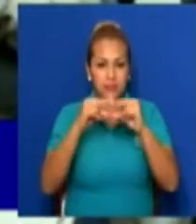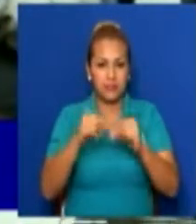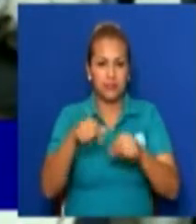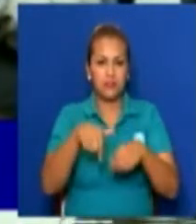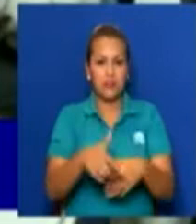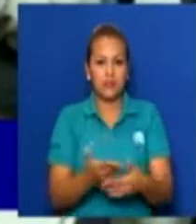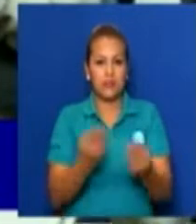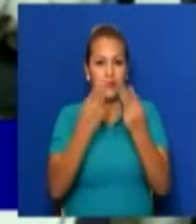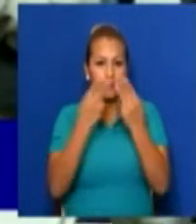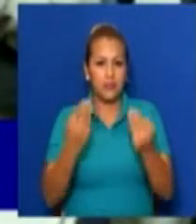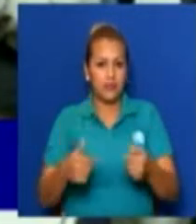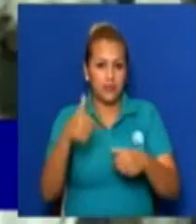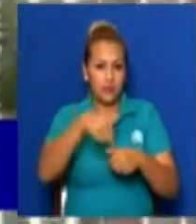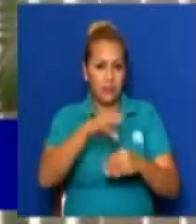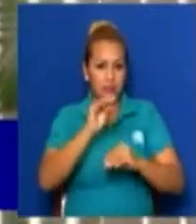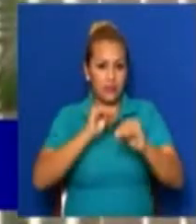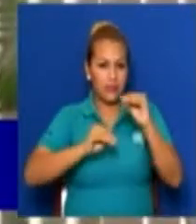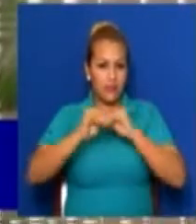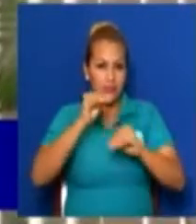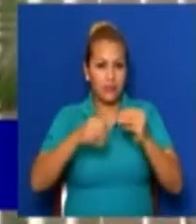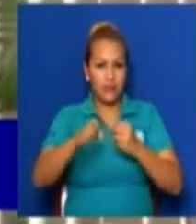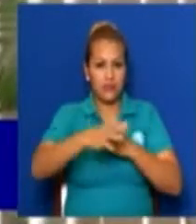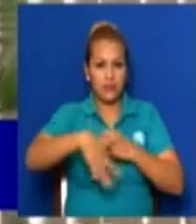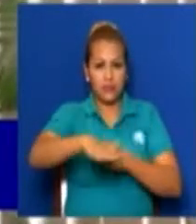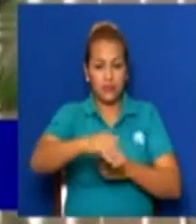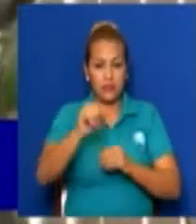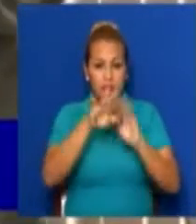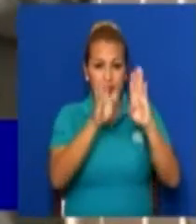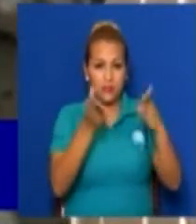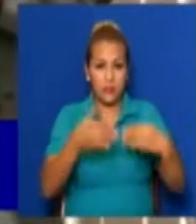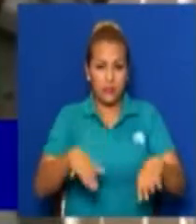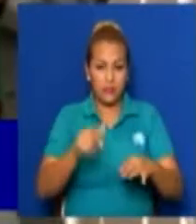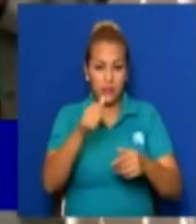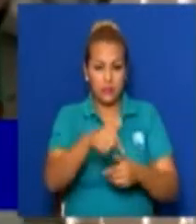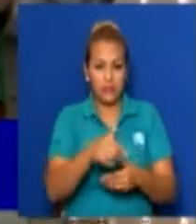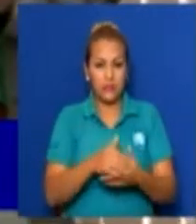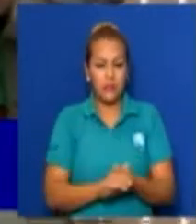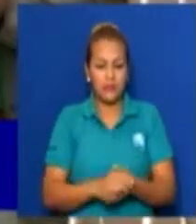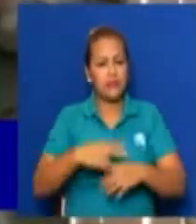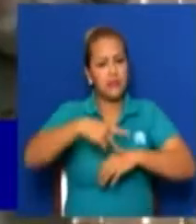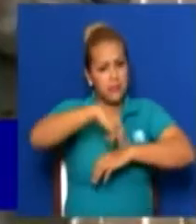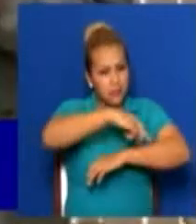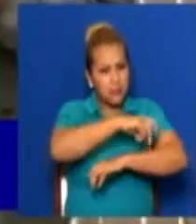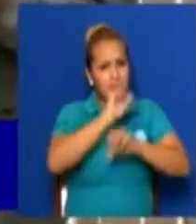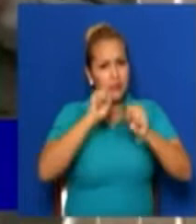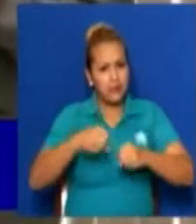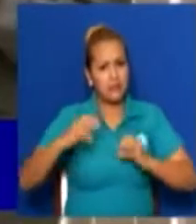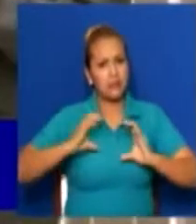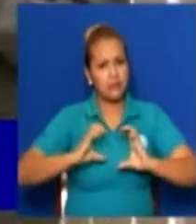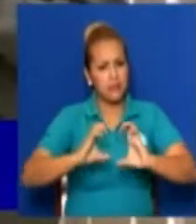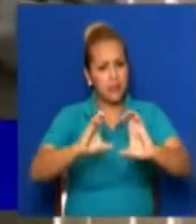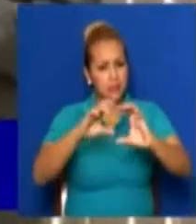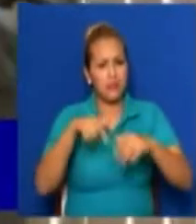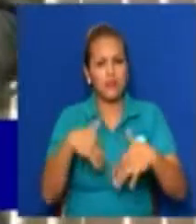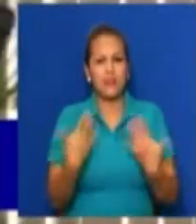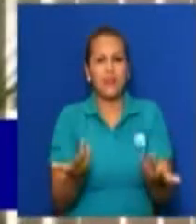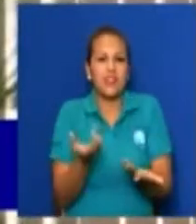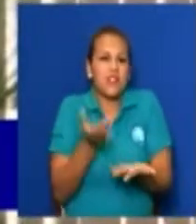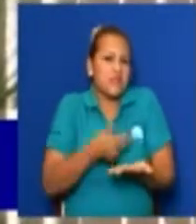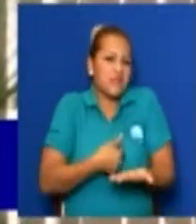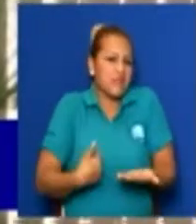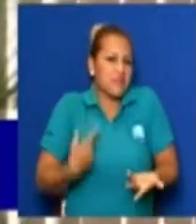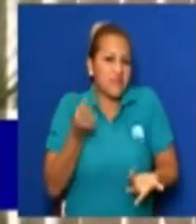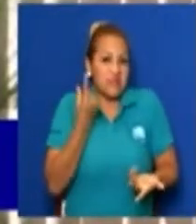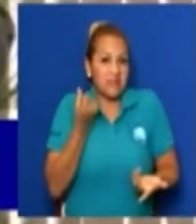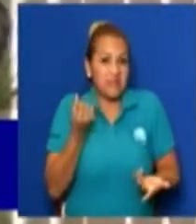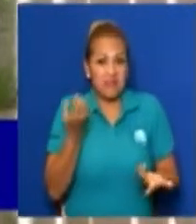materia económica, social a las mujeres. Estamos en el camino, estamos en la ruta. ¿Qué hace falta? Dice la profesora.